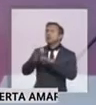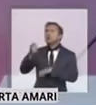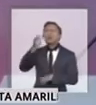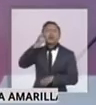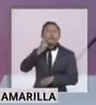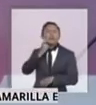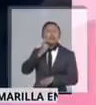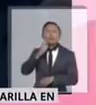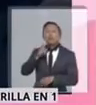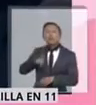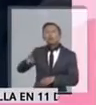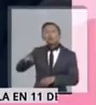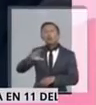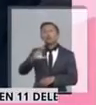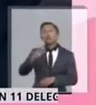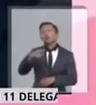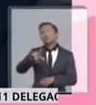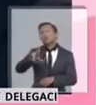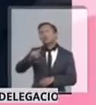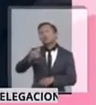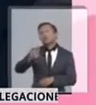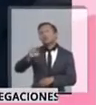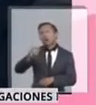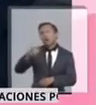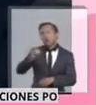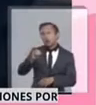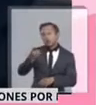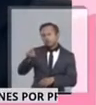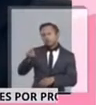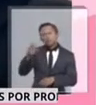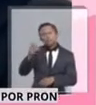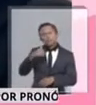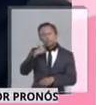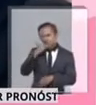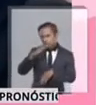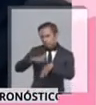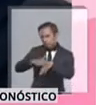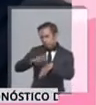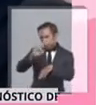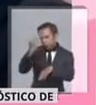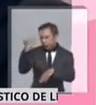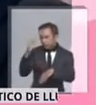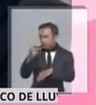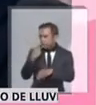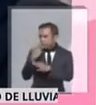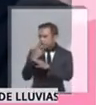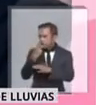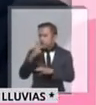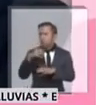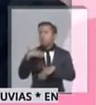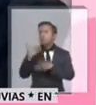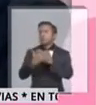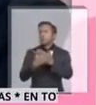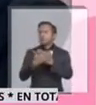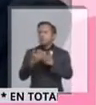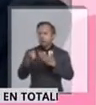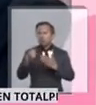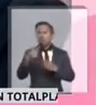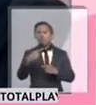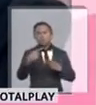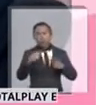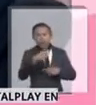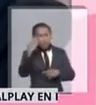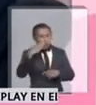en lo personal, infinitamente más importante que el propio debate. Es fascinante, ¿no? El mundo de las interpretaciones o de las